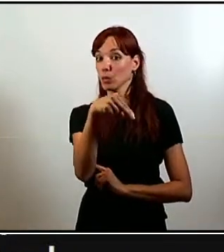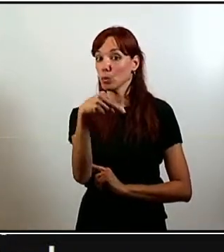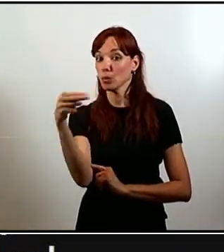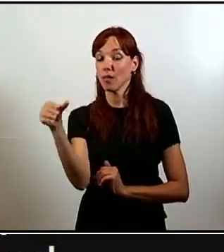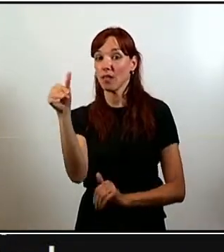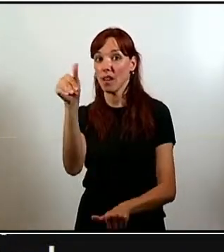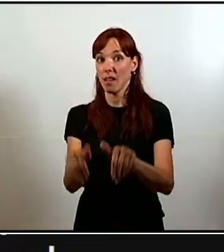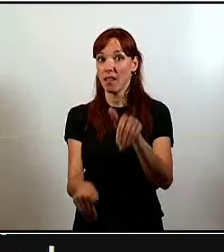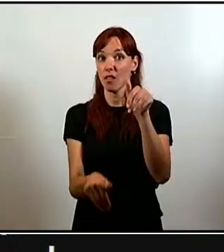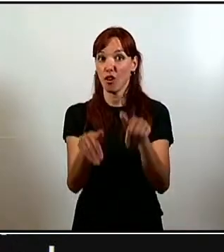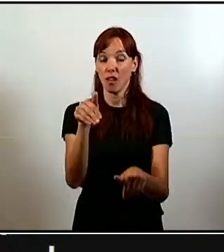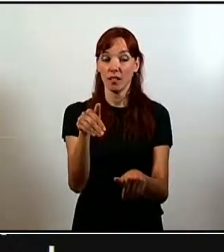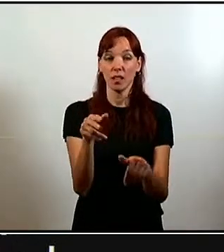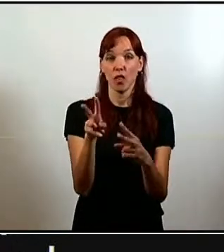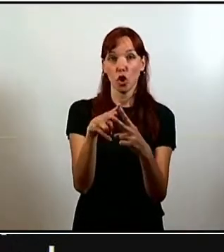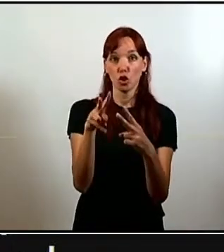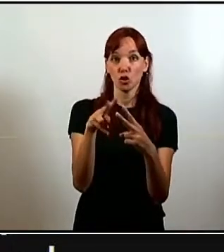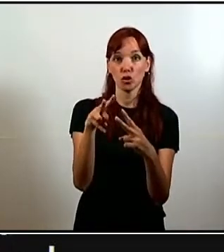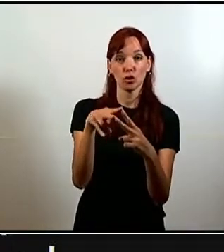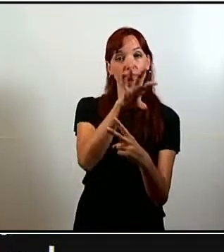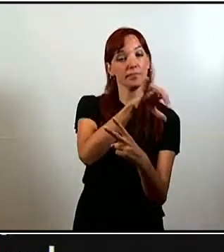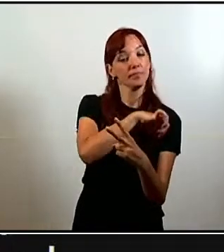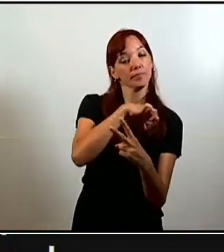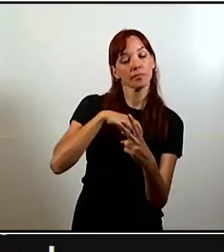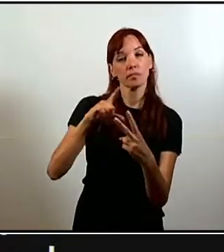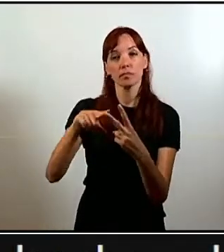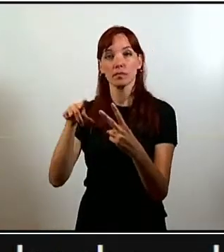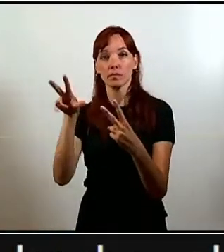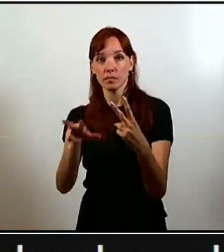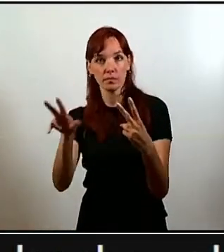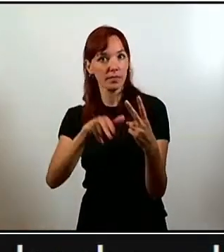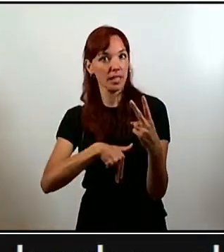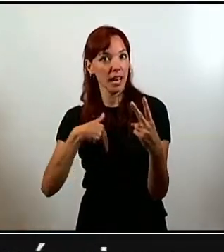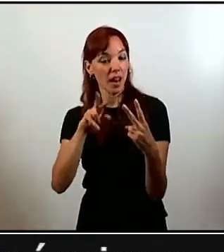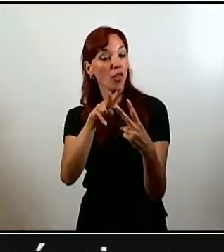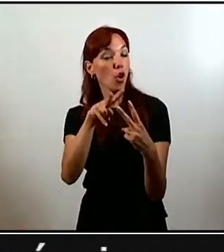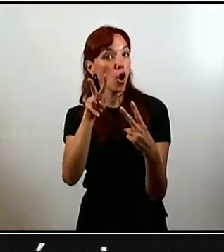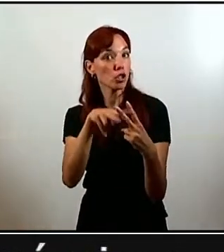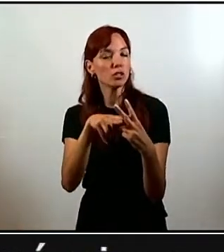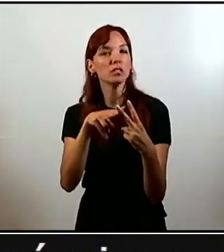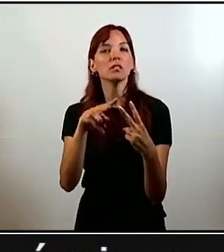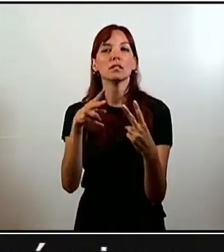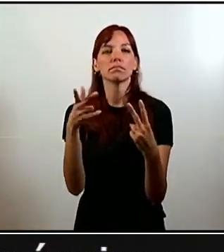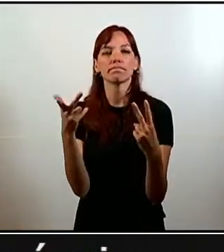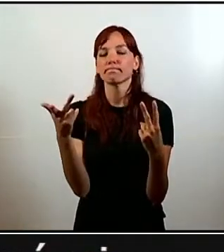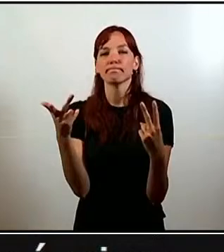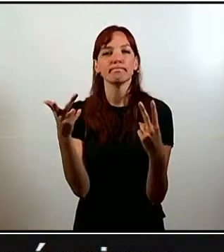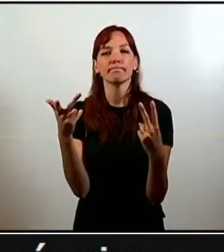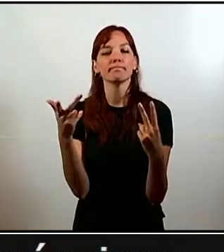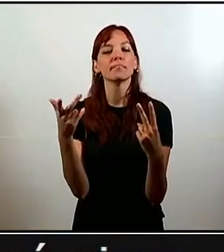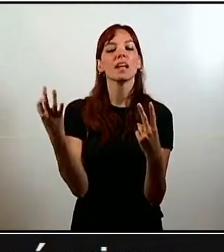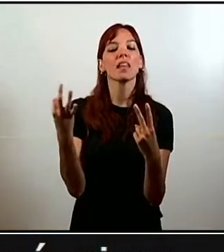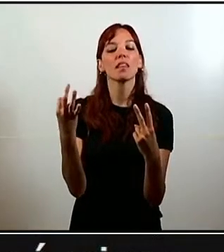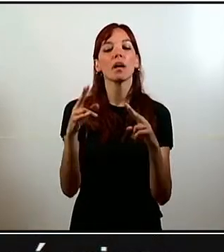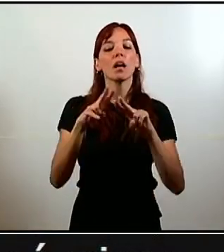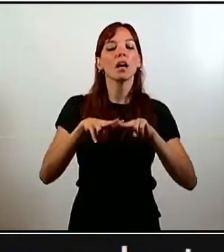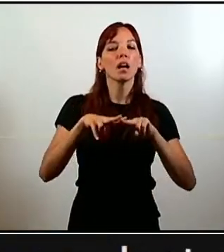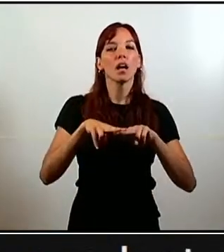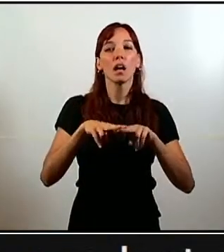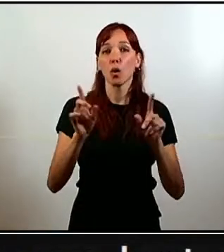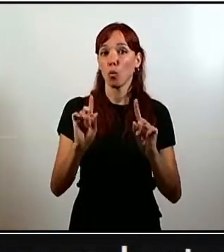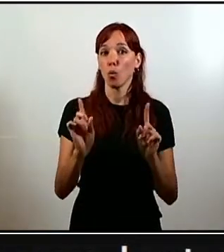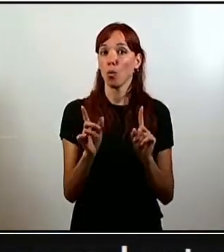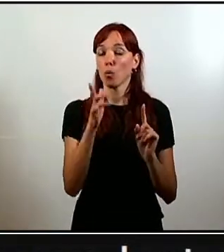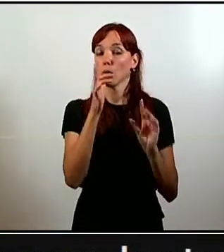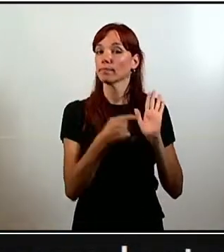las elecciones, tanto de las autonómicas como de las generales, no se tiene que hacer una lectura en votos, porque la ley electoral y